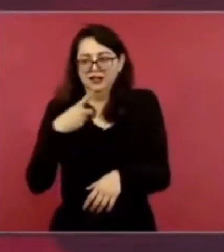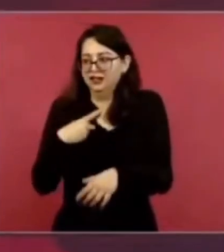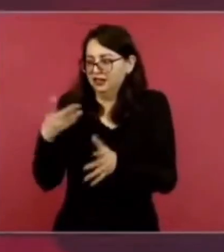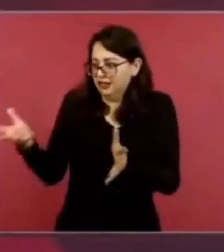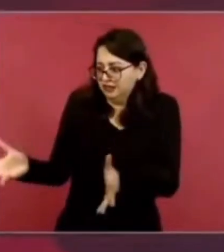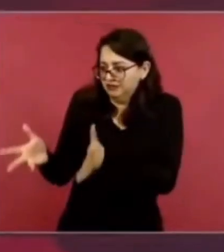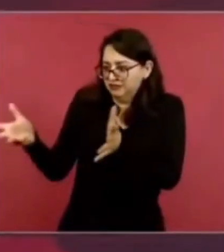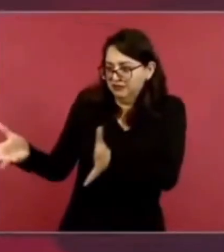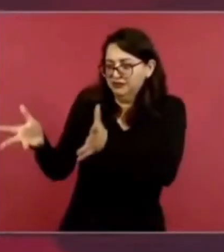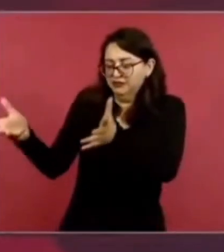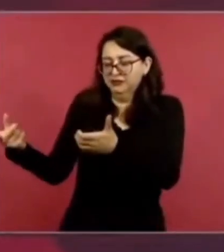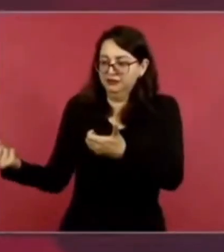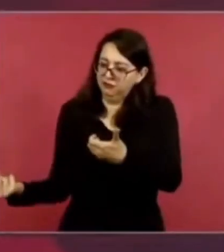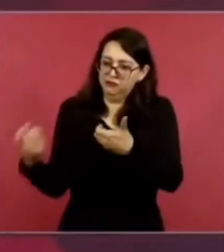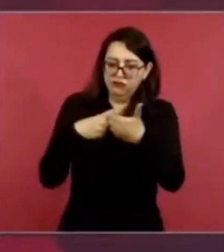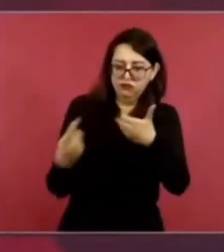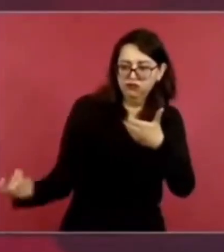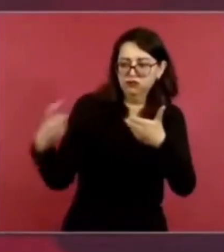mientras